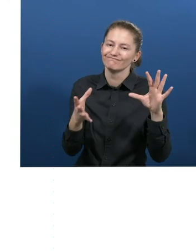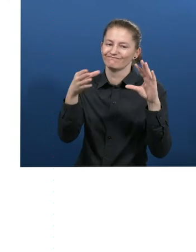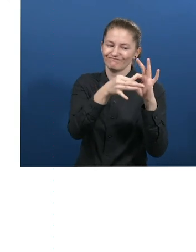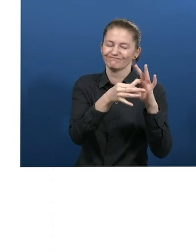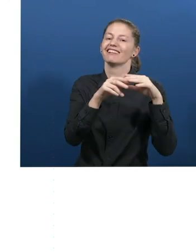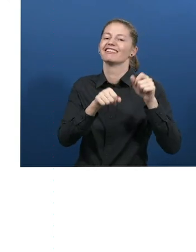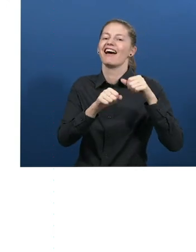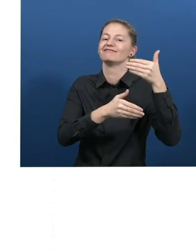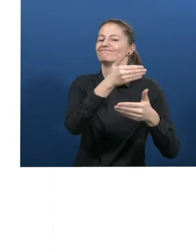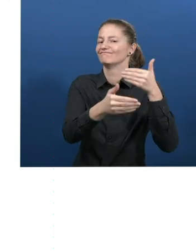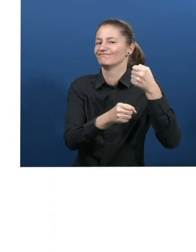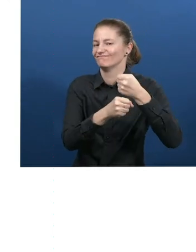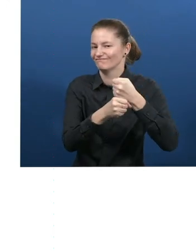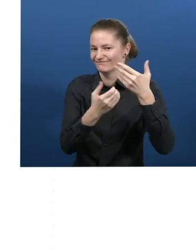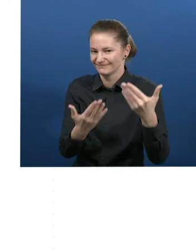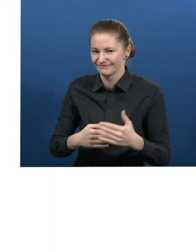work?